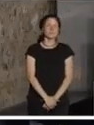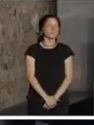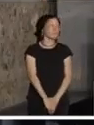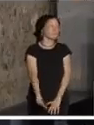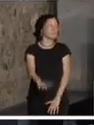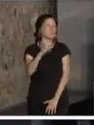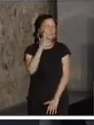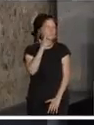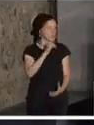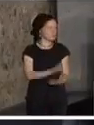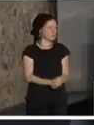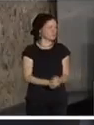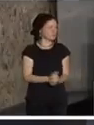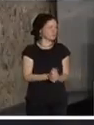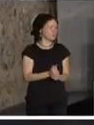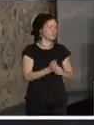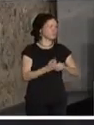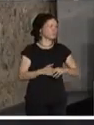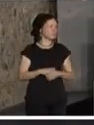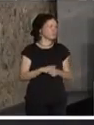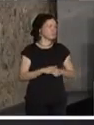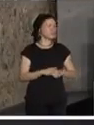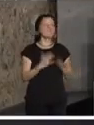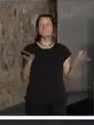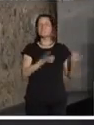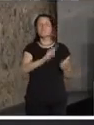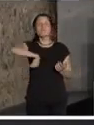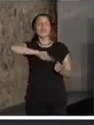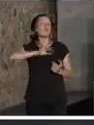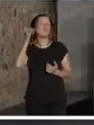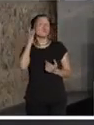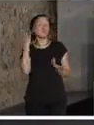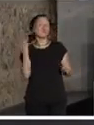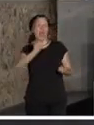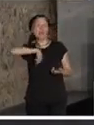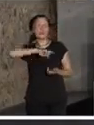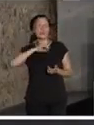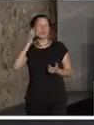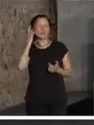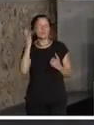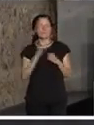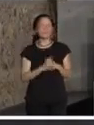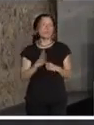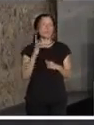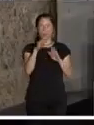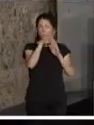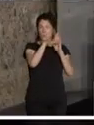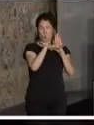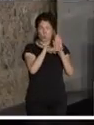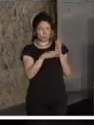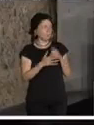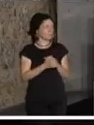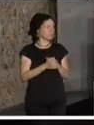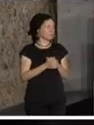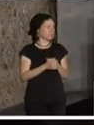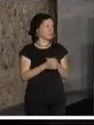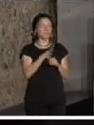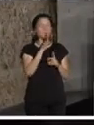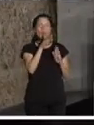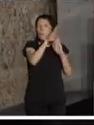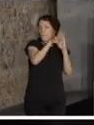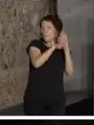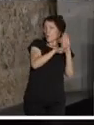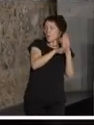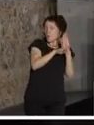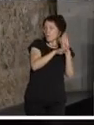y Mirad a nosotras a nosotras Además del programa por sobre el